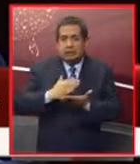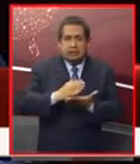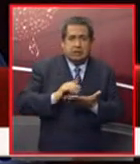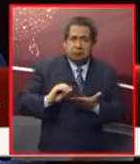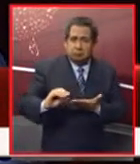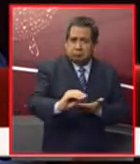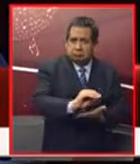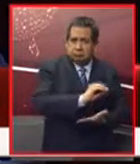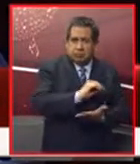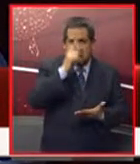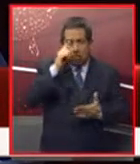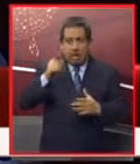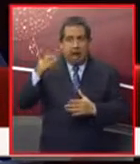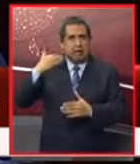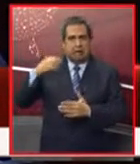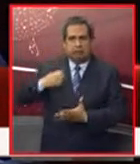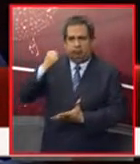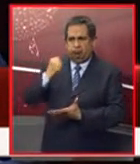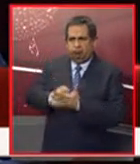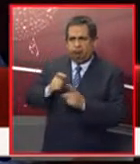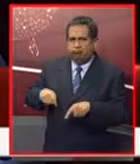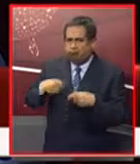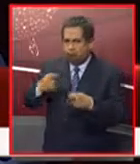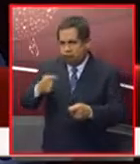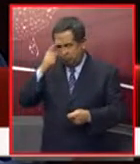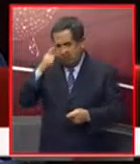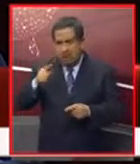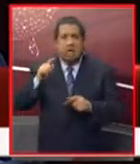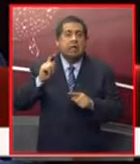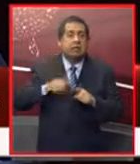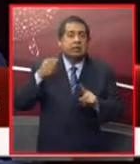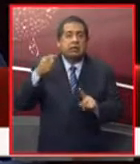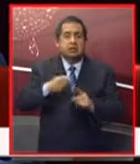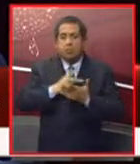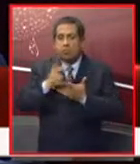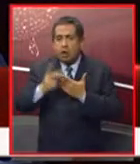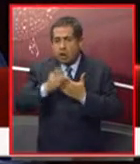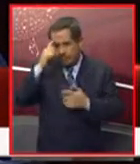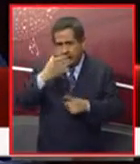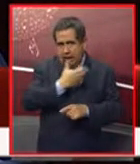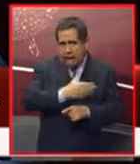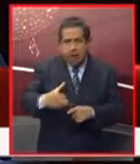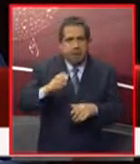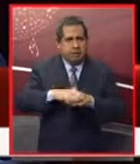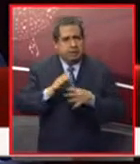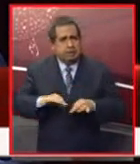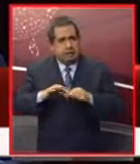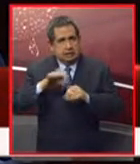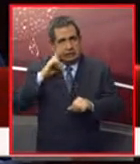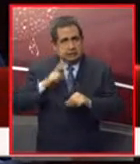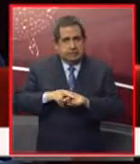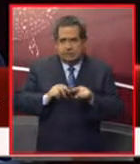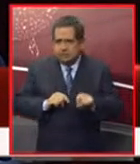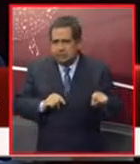esta soberanía le aprobó para aplicarlos en programas y subsidios al campo de manera